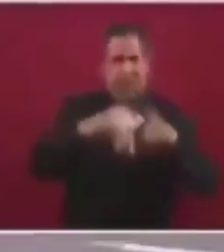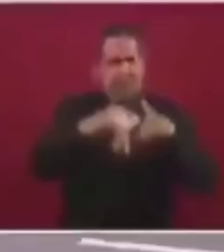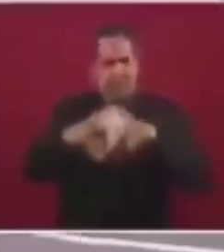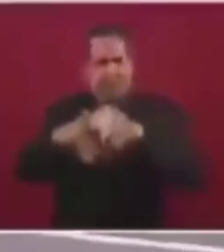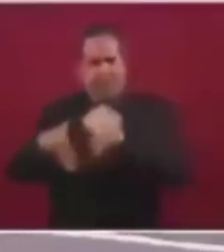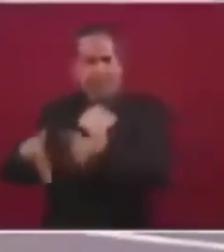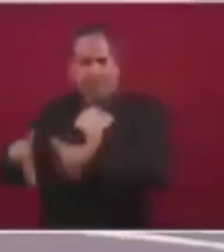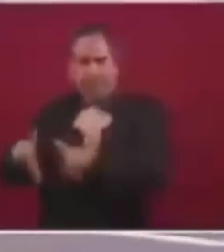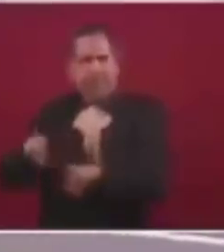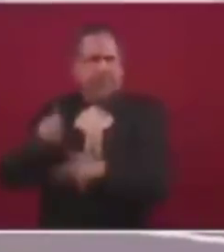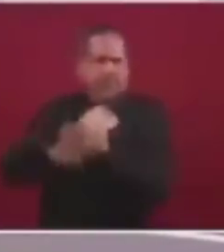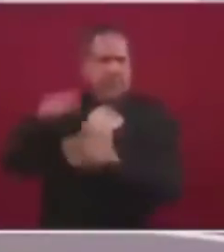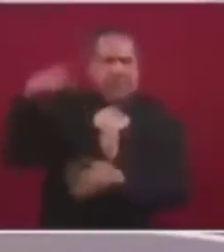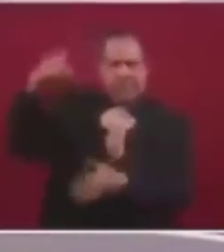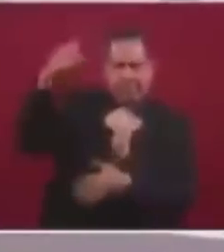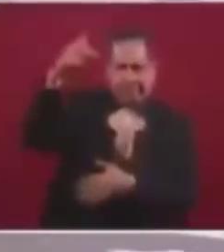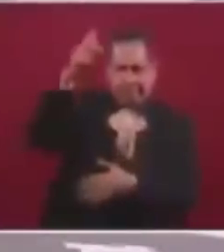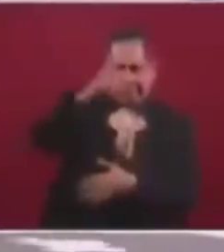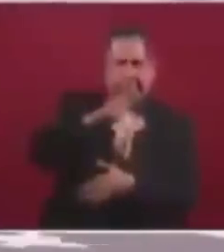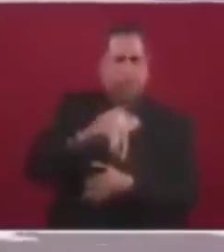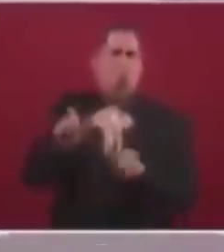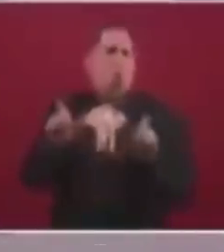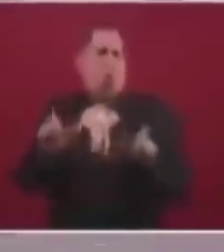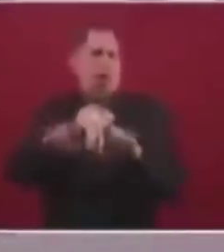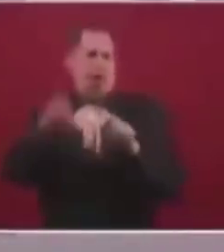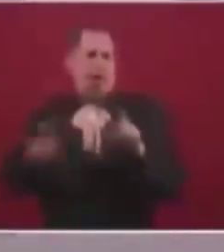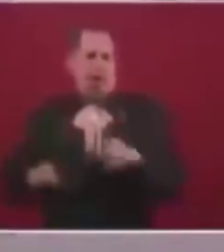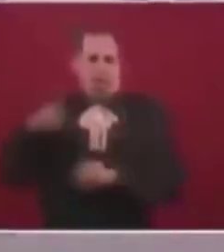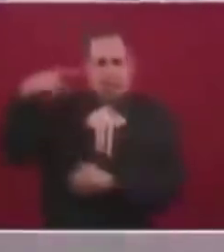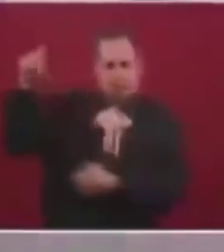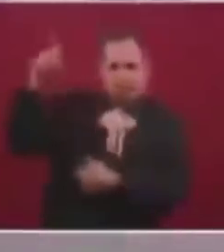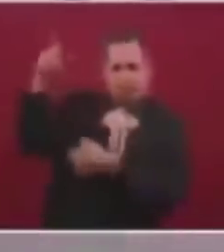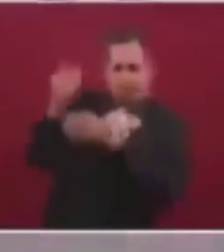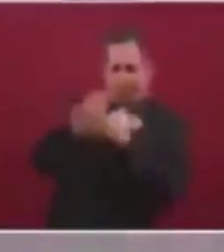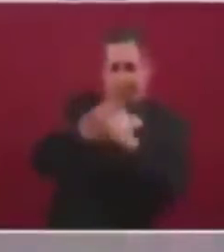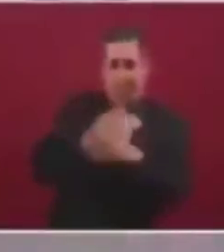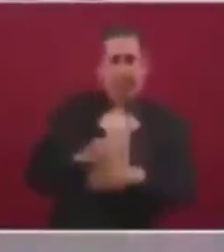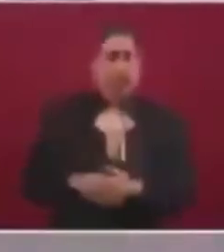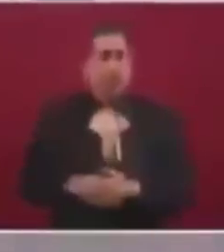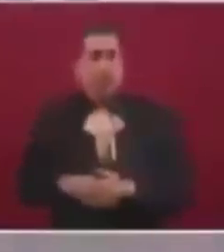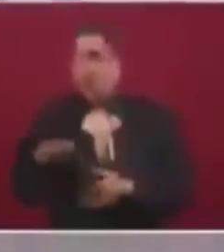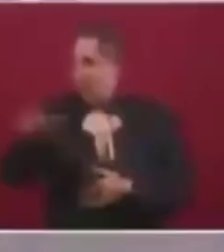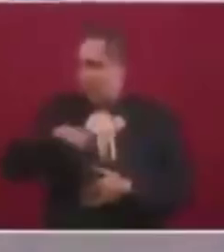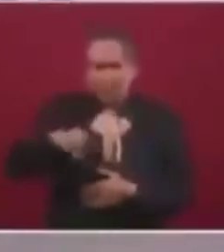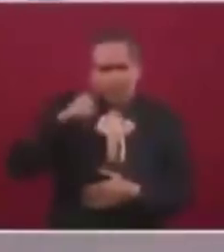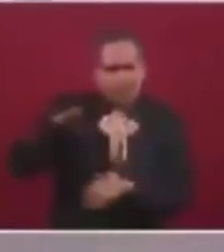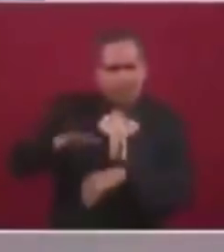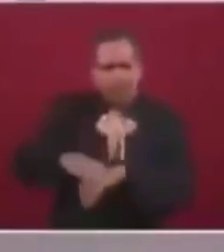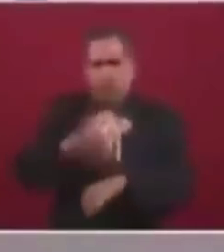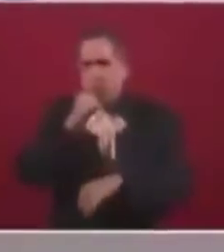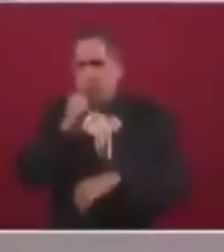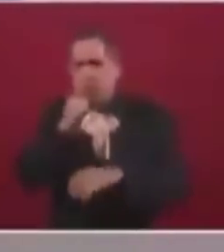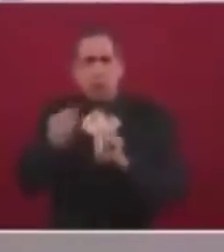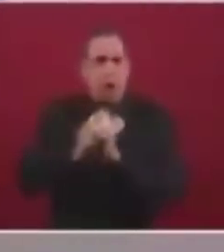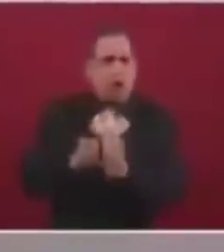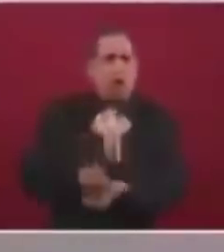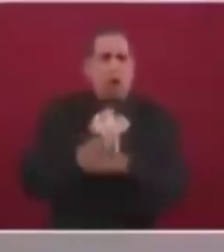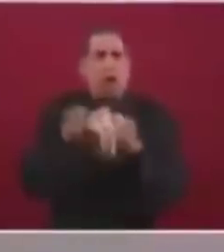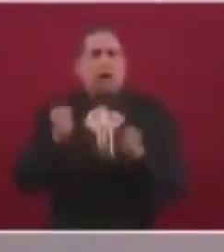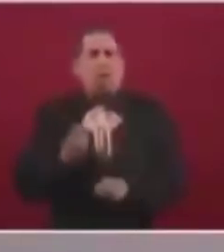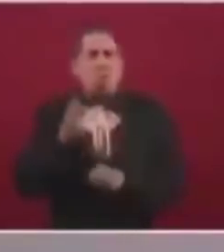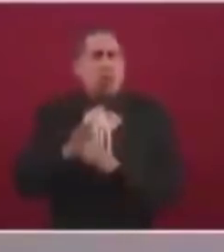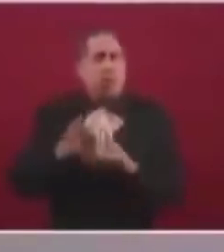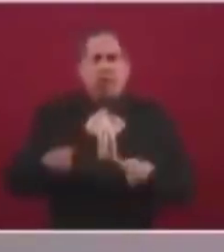No, men. Se ha marchado. Uy. Ah, Jimmy, debe ser que tienen algo en las piernas. Así camino yo, ¿tío, qué? Sí, así camino.